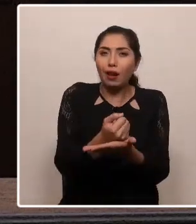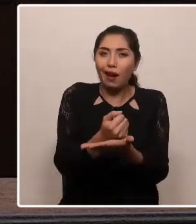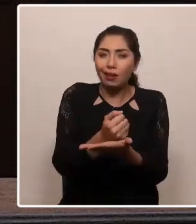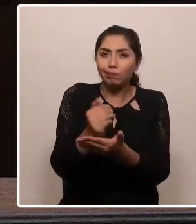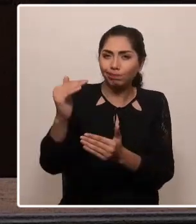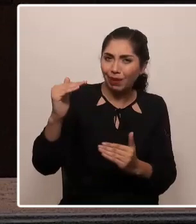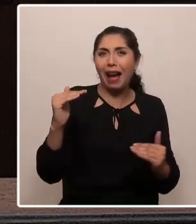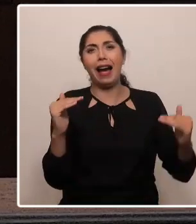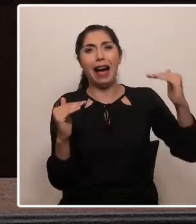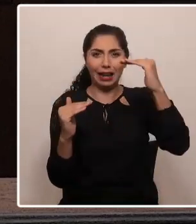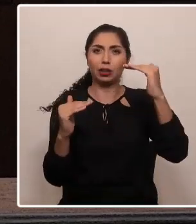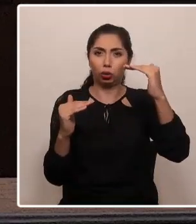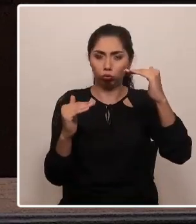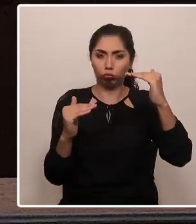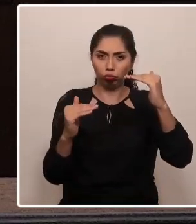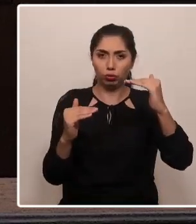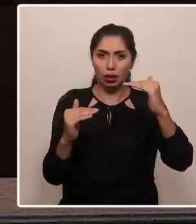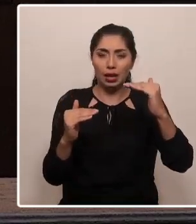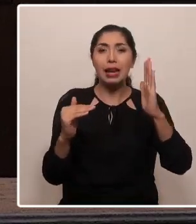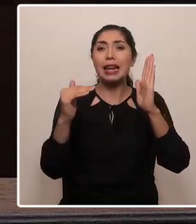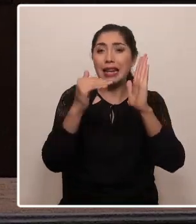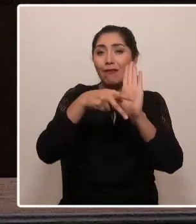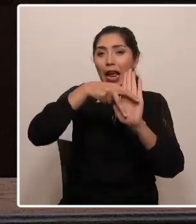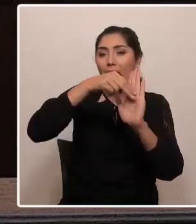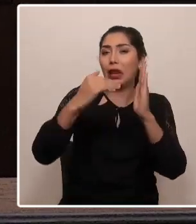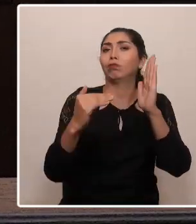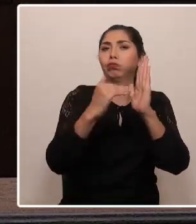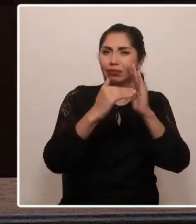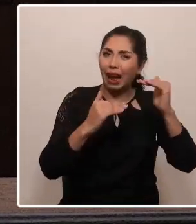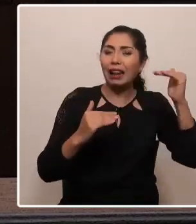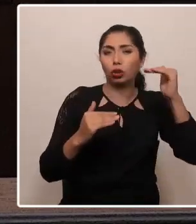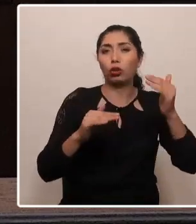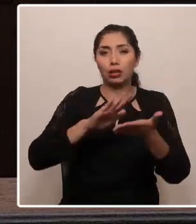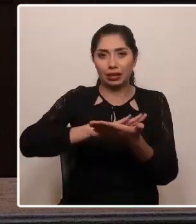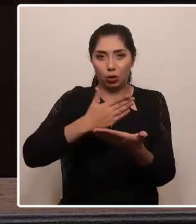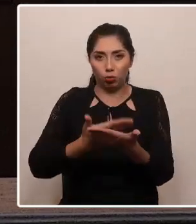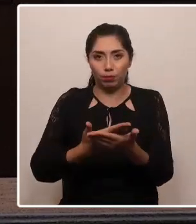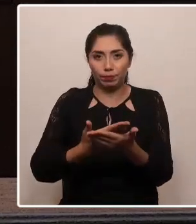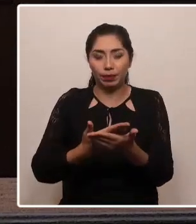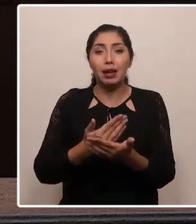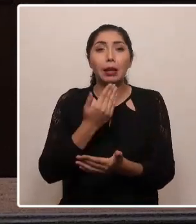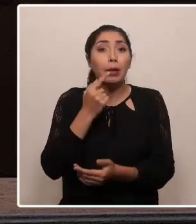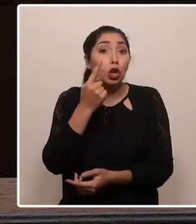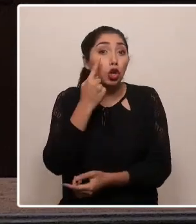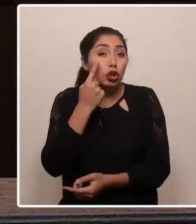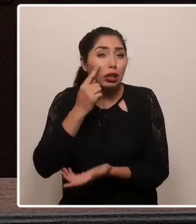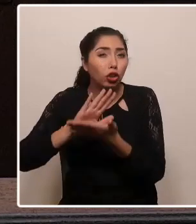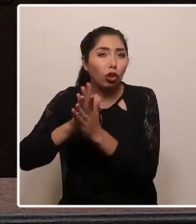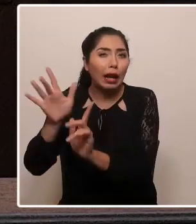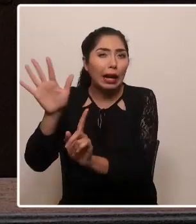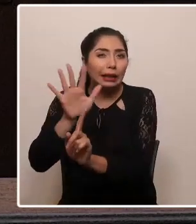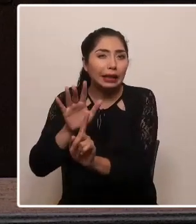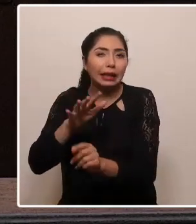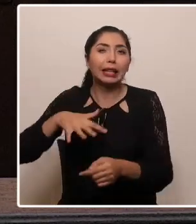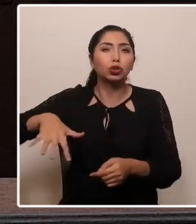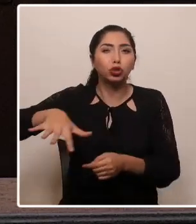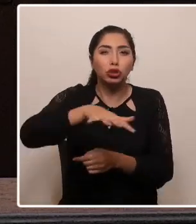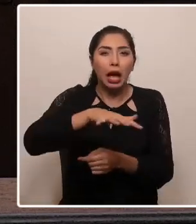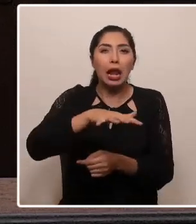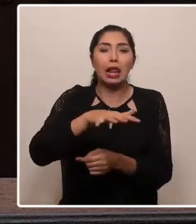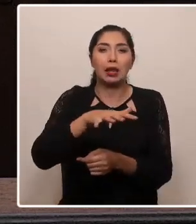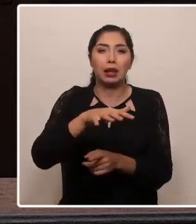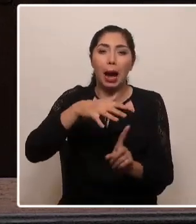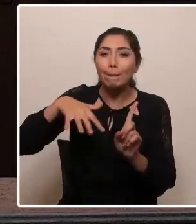nivel posible de salud, considerando las determinantes sociales y ambientales. Estamos proponiendo con mucha